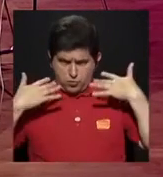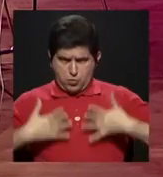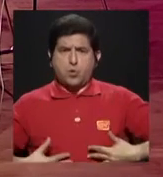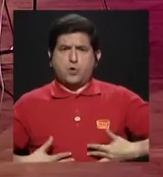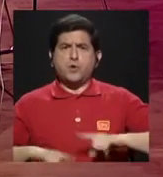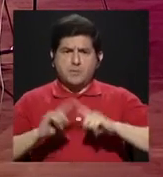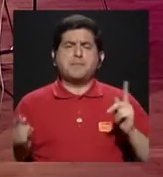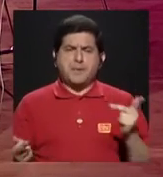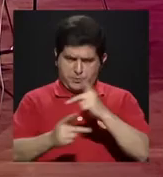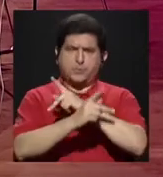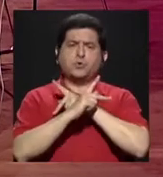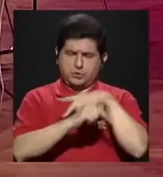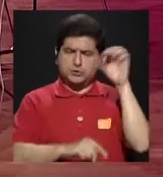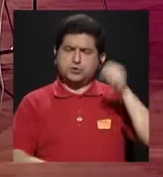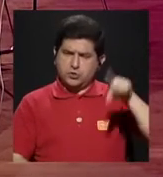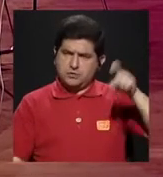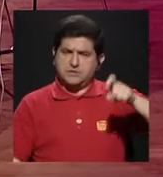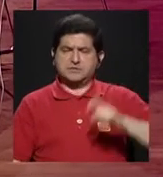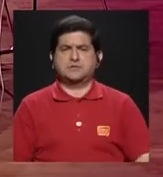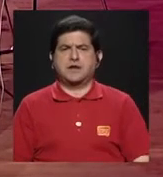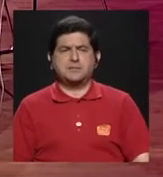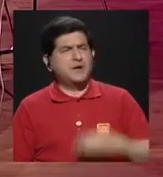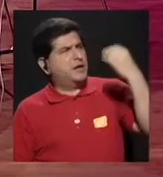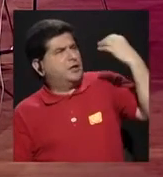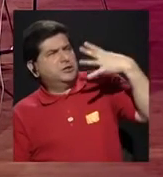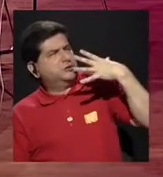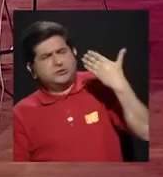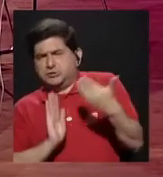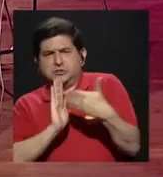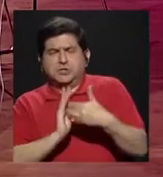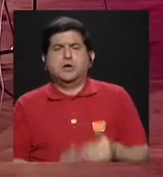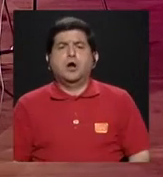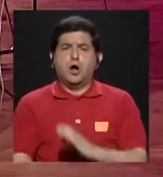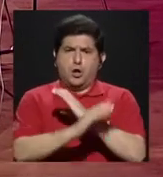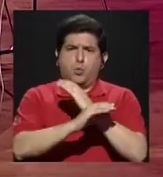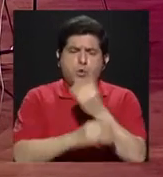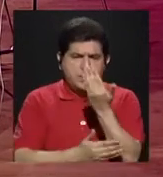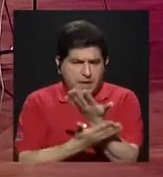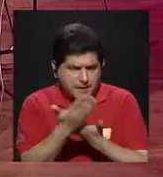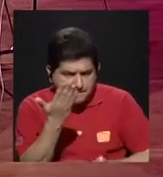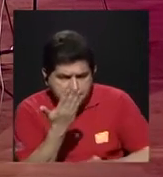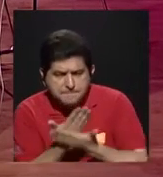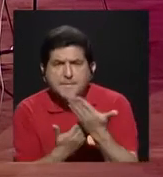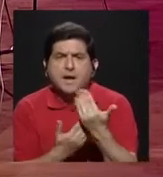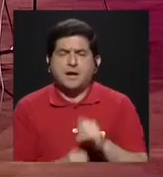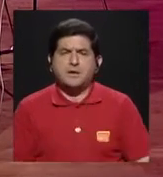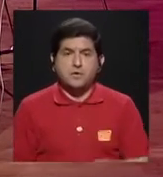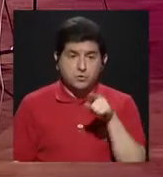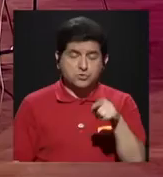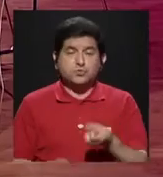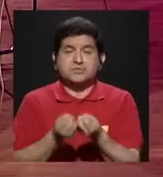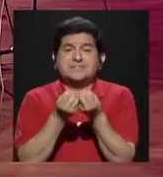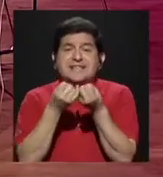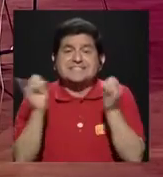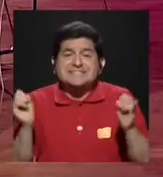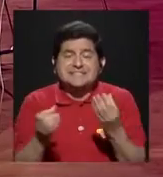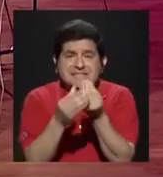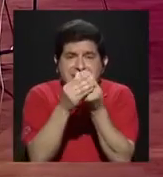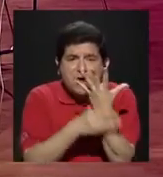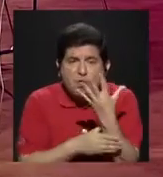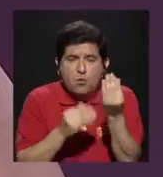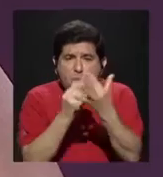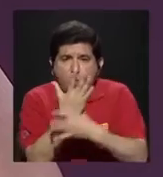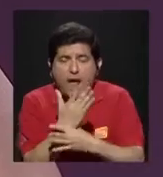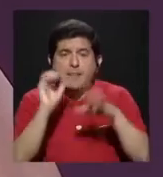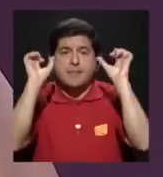pero abrigada, ¿verdad? Que no nos pegue tanto el sol, nos cuidamos las manos, porque si usted va sin guantes, se le